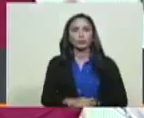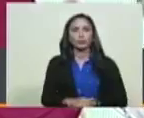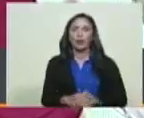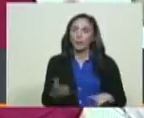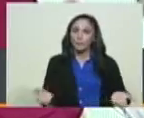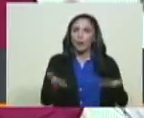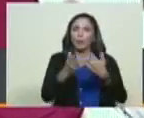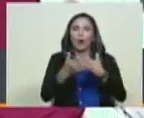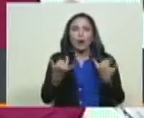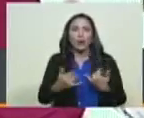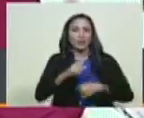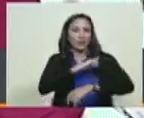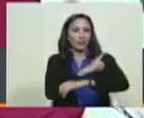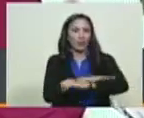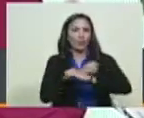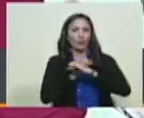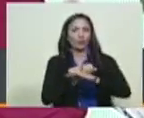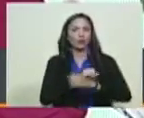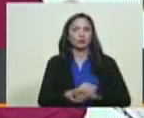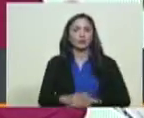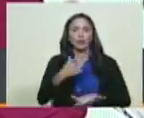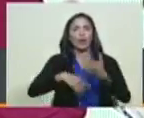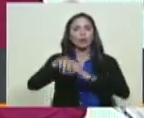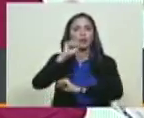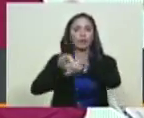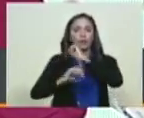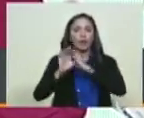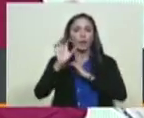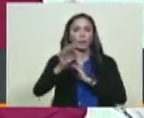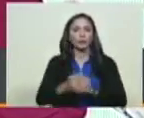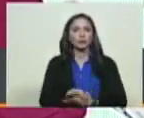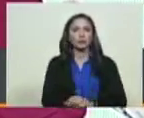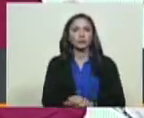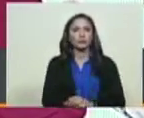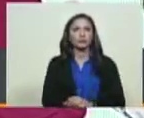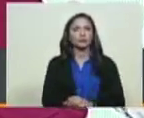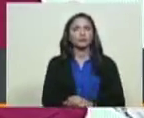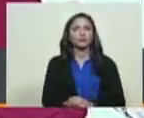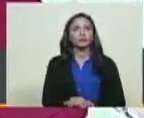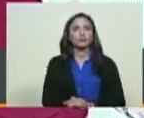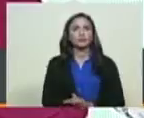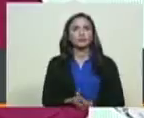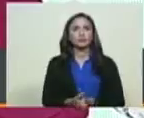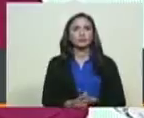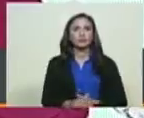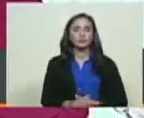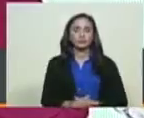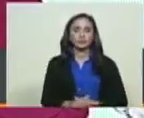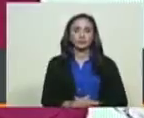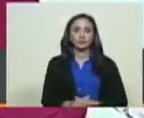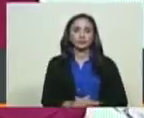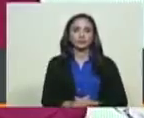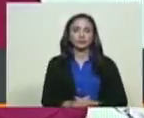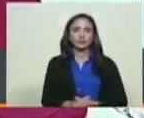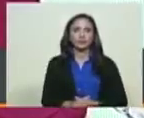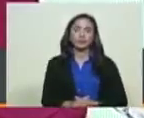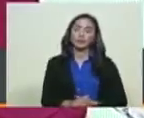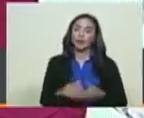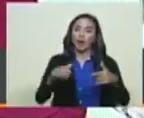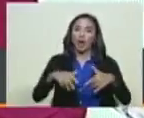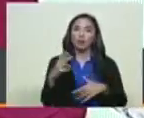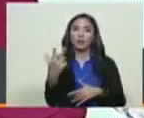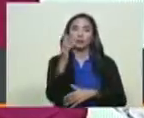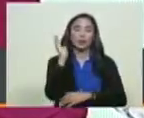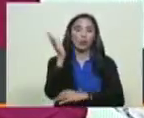resistir es tiempo de luchar quiero en esta primera sesión del tercer congreso